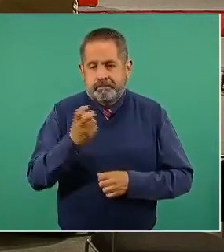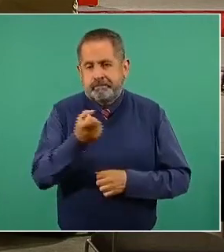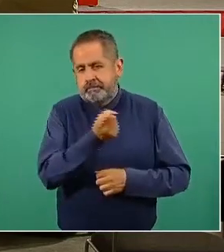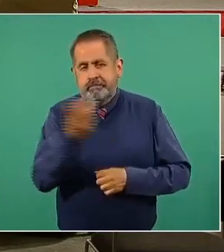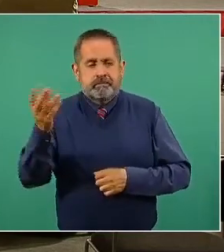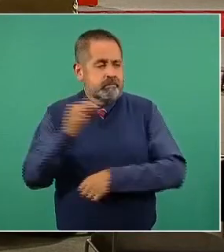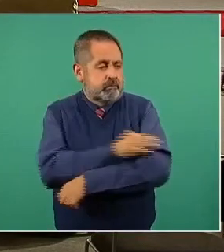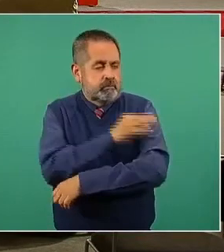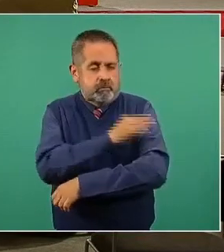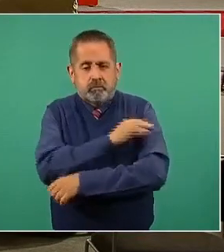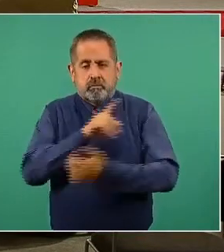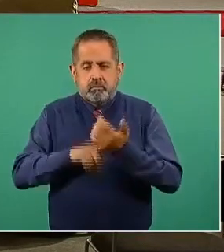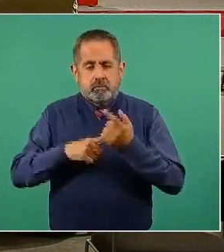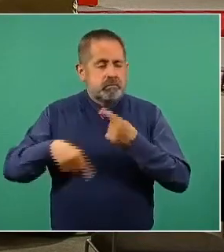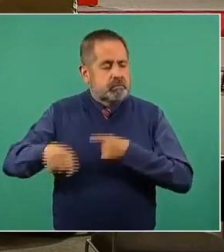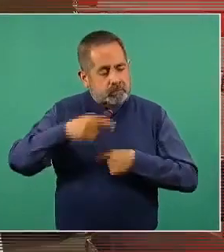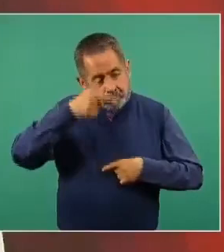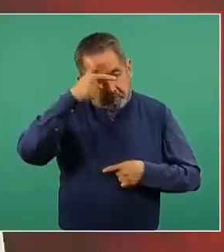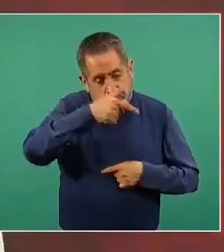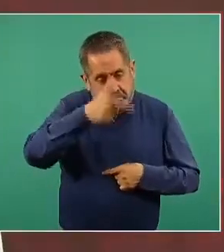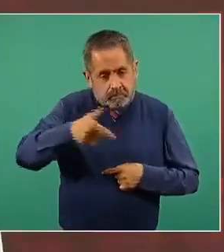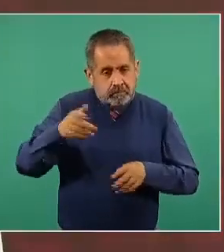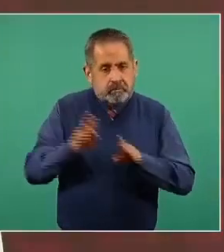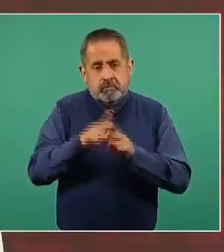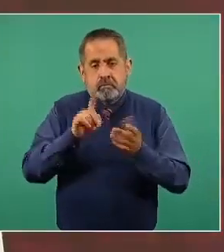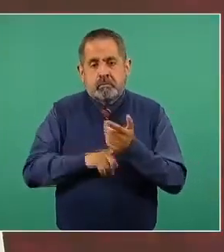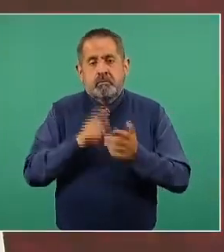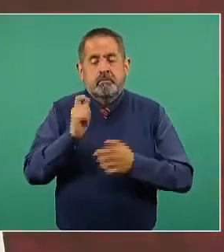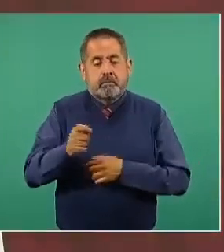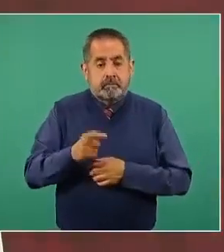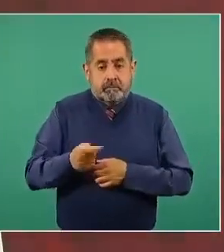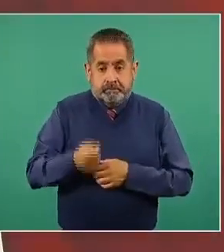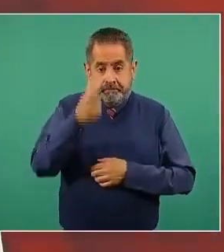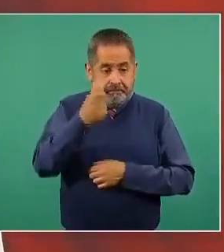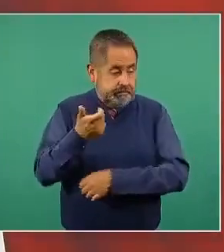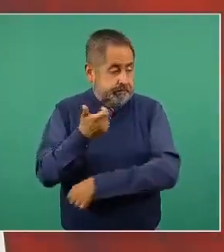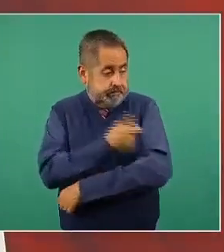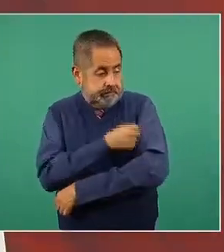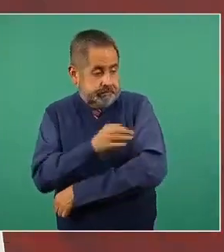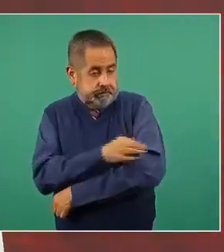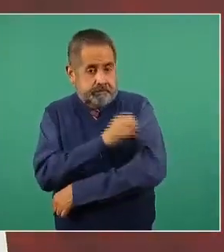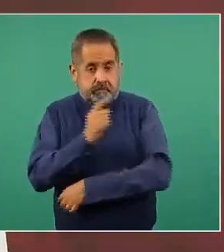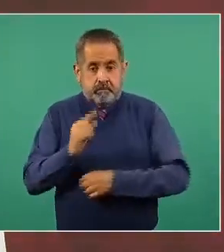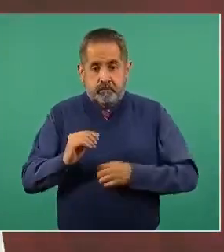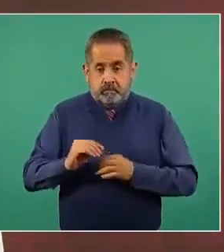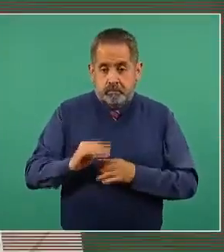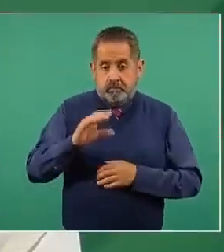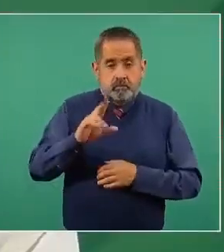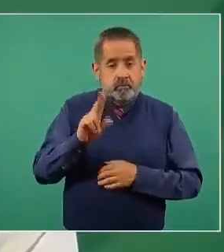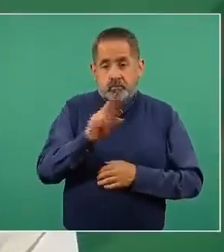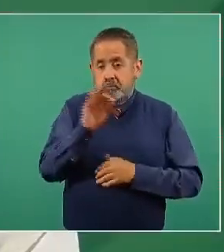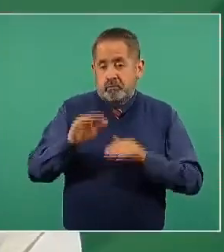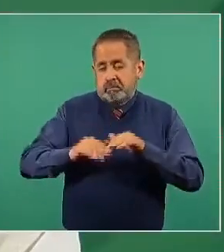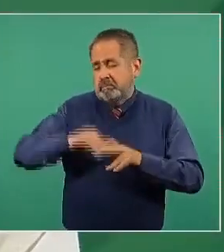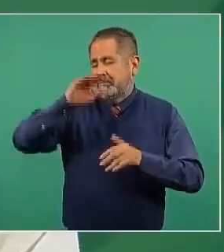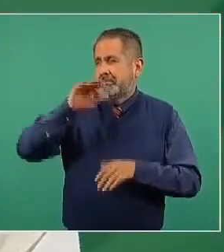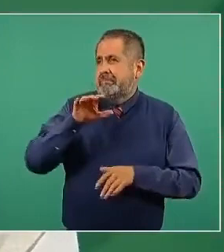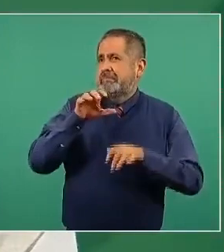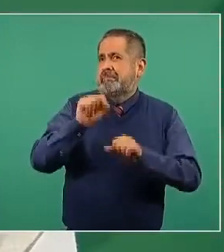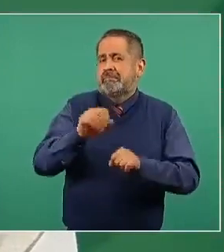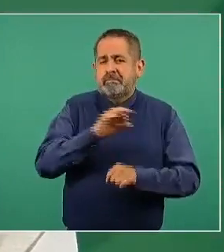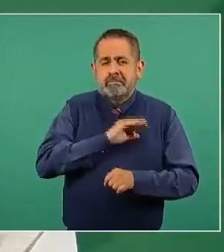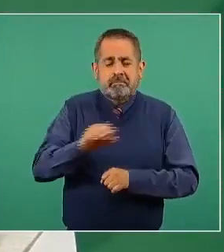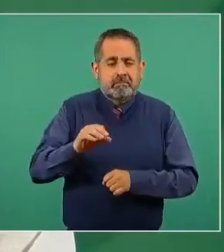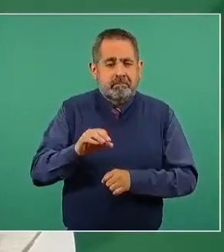vacunas incluso han encontrado que con la primera dosis se logra más de ese 80%, se logra